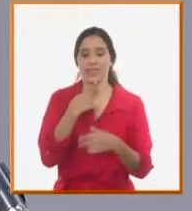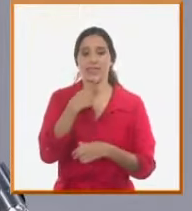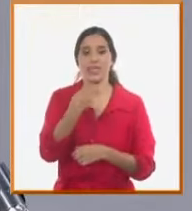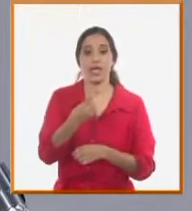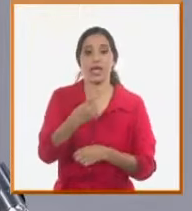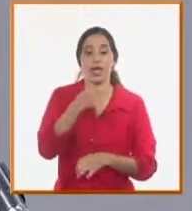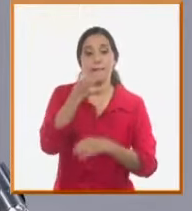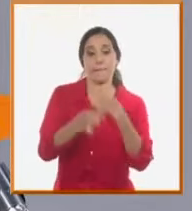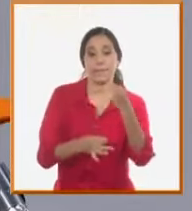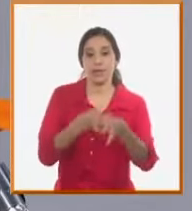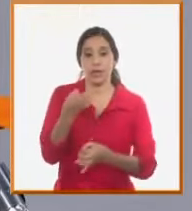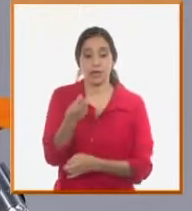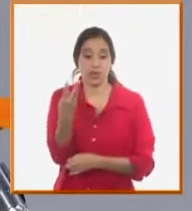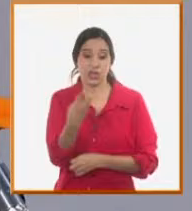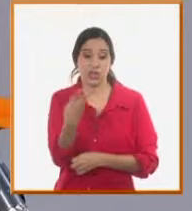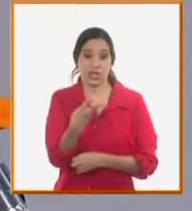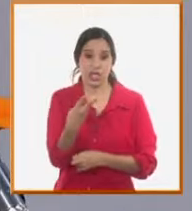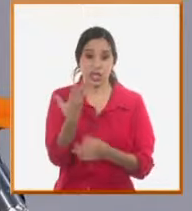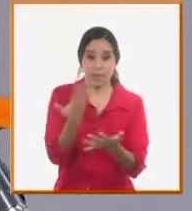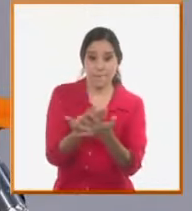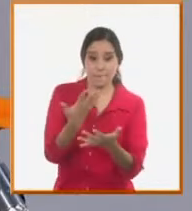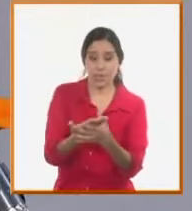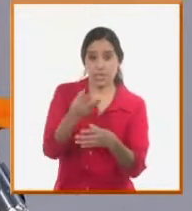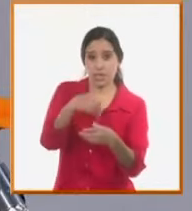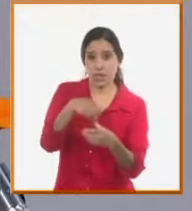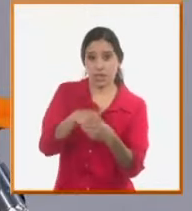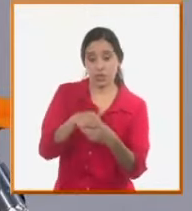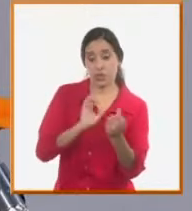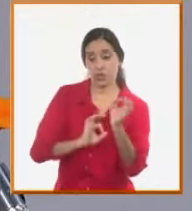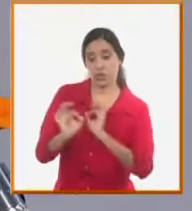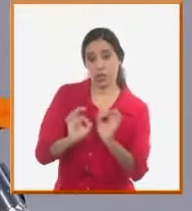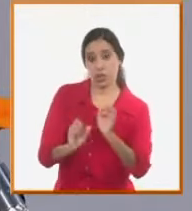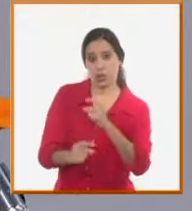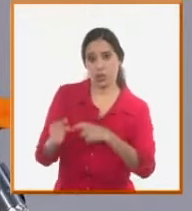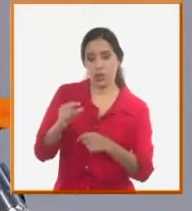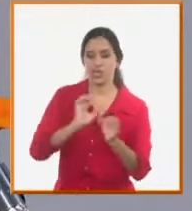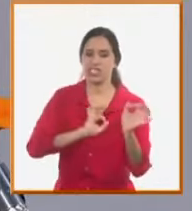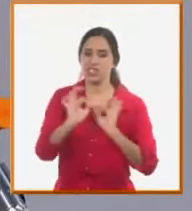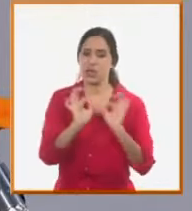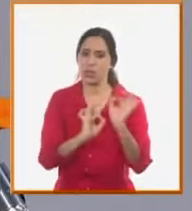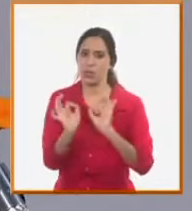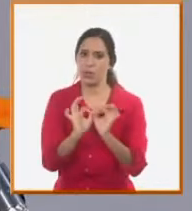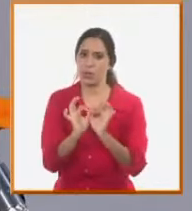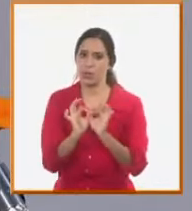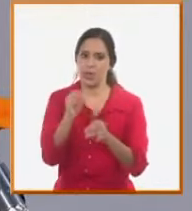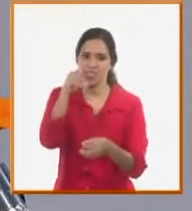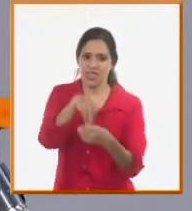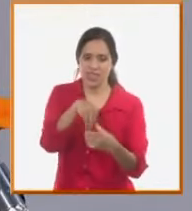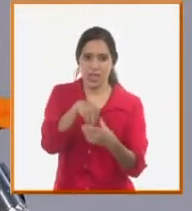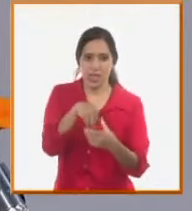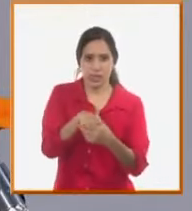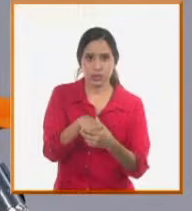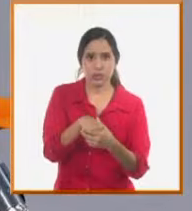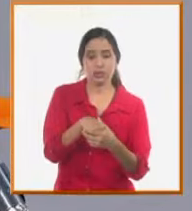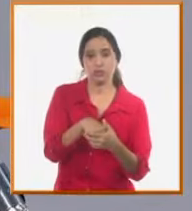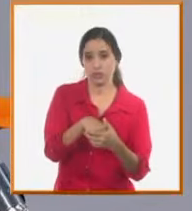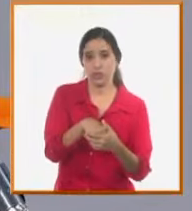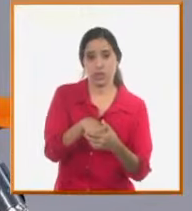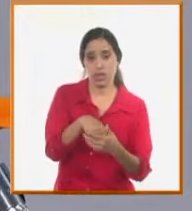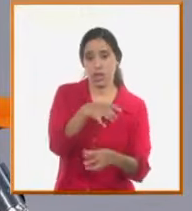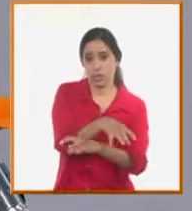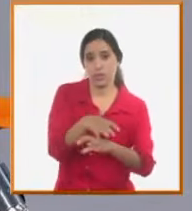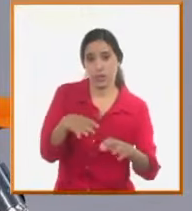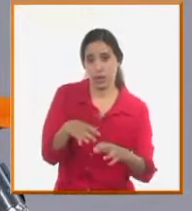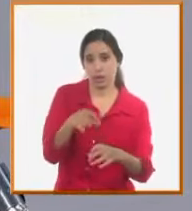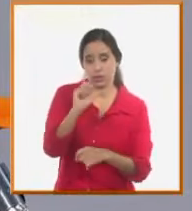la empresa y hablamos de los seguros de bienes. Dentro de los seguros de bienes teníamos los seguros agropecuarios, que como bien decíamos era